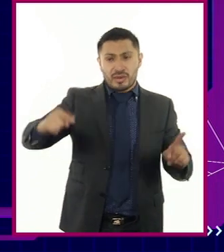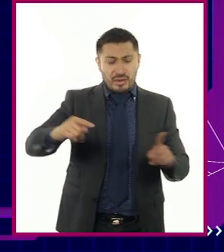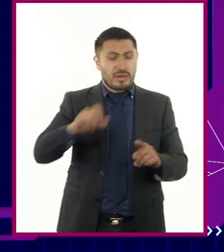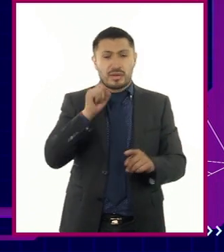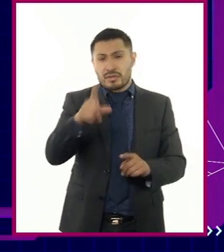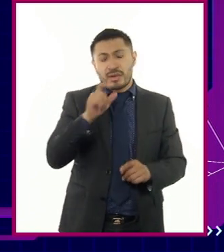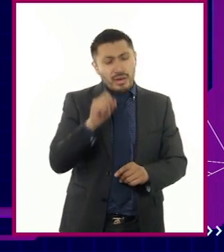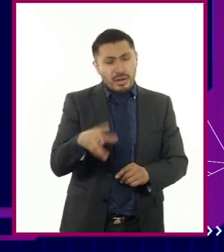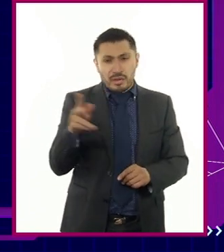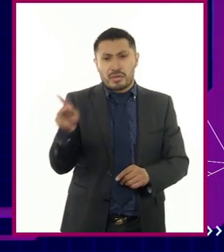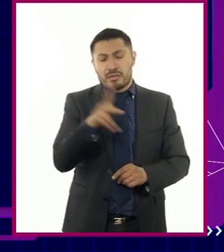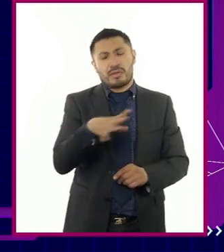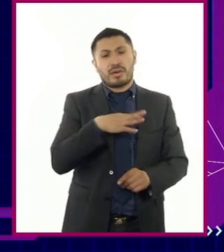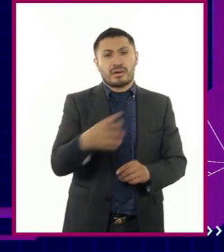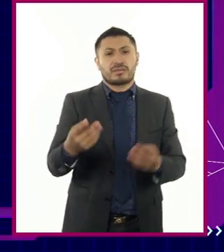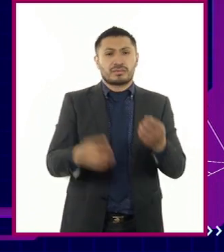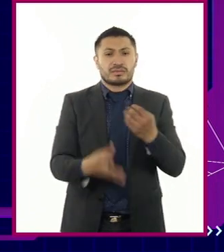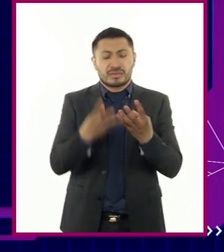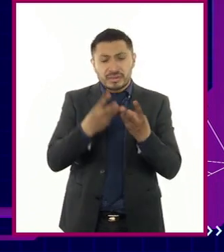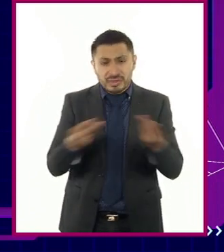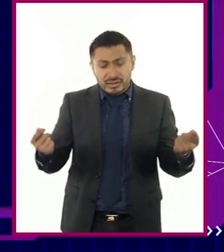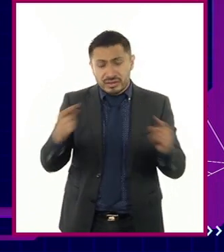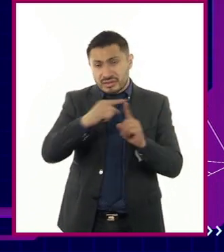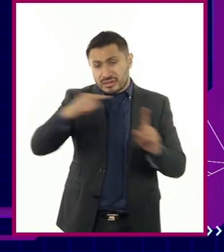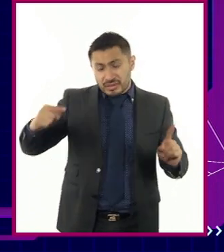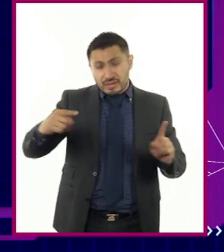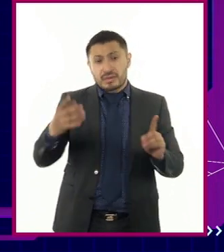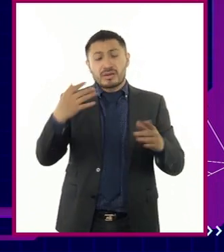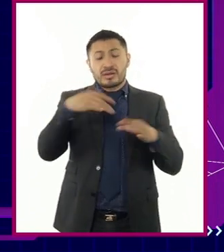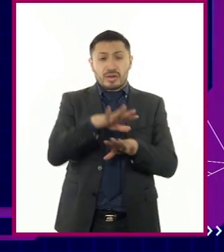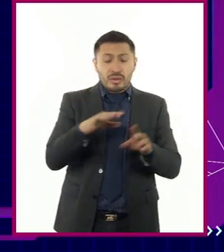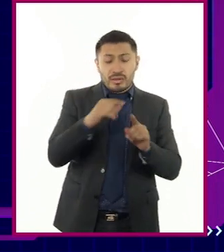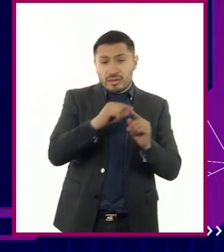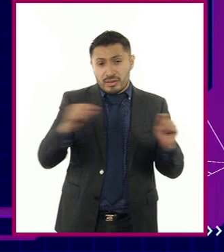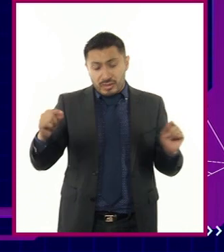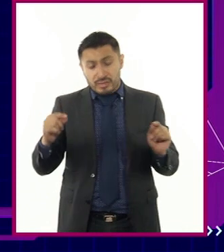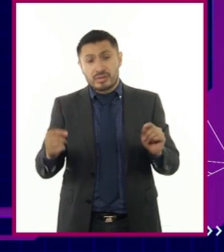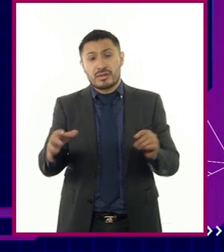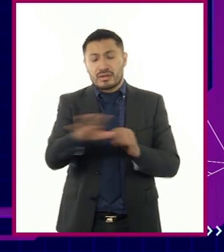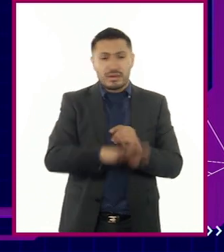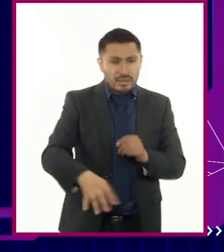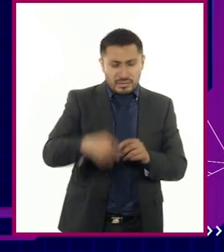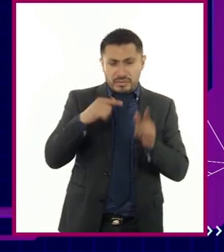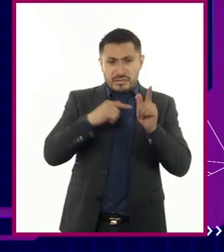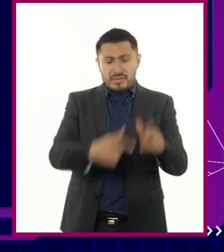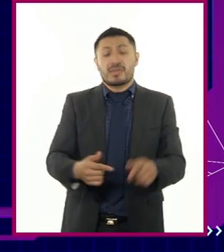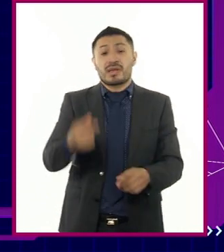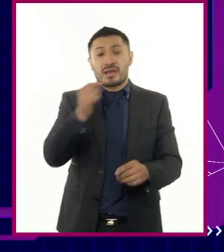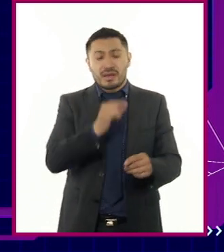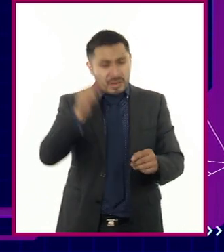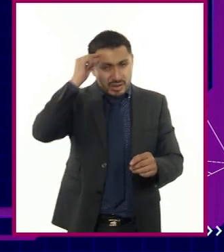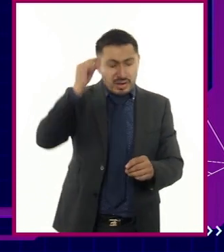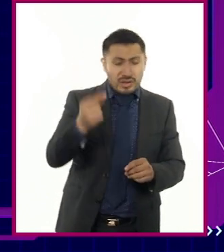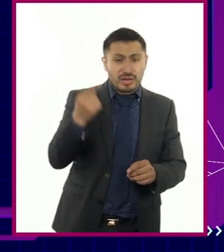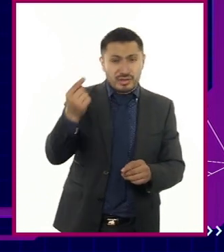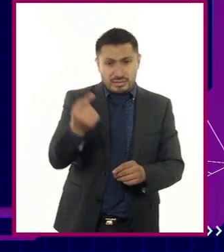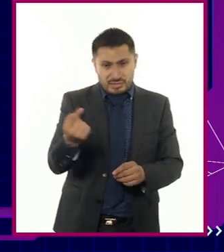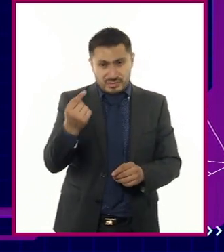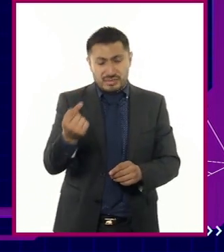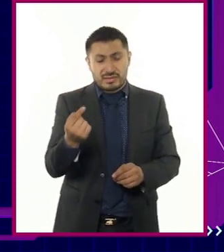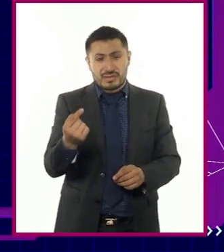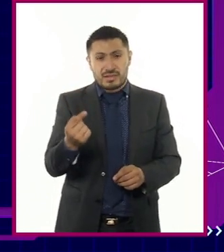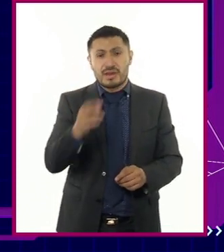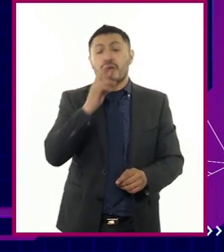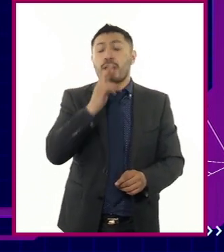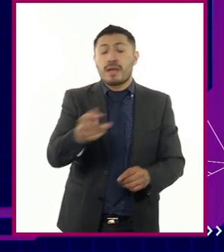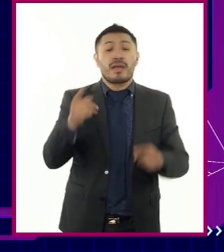base, se resuelve la división entre coeficientes. La base se conserva y el exponente resultante será la